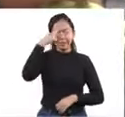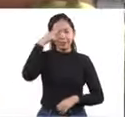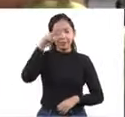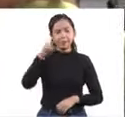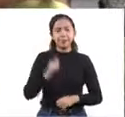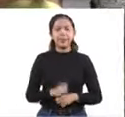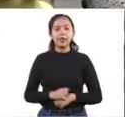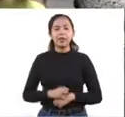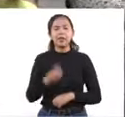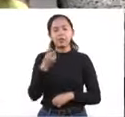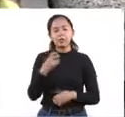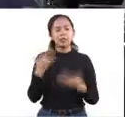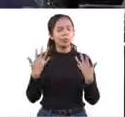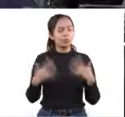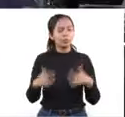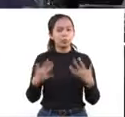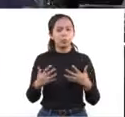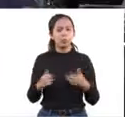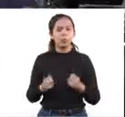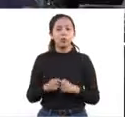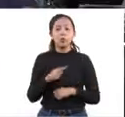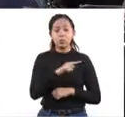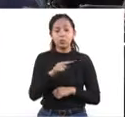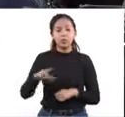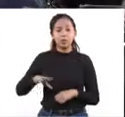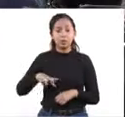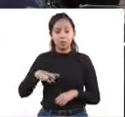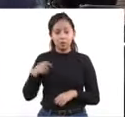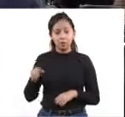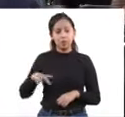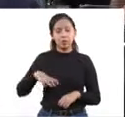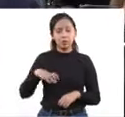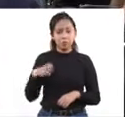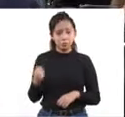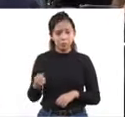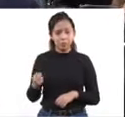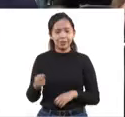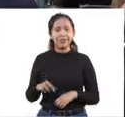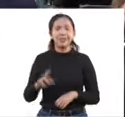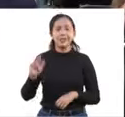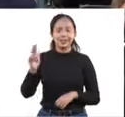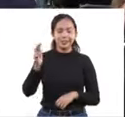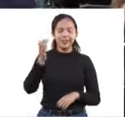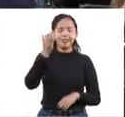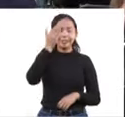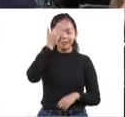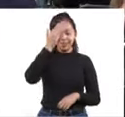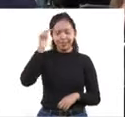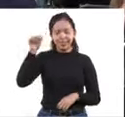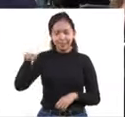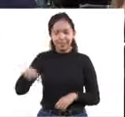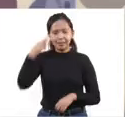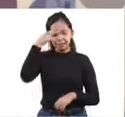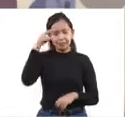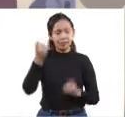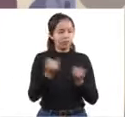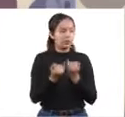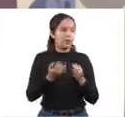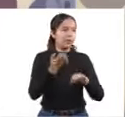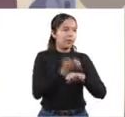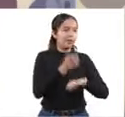gran contexto para que toda su lucha por fin tenga ese reconocimiento aquí y allá. Como bien